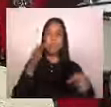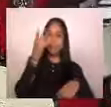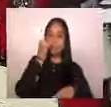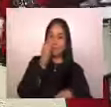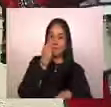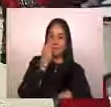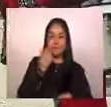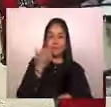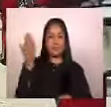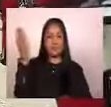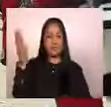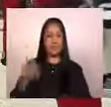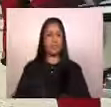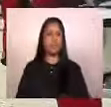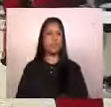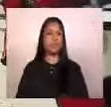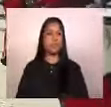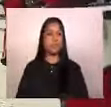Niños.